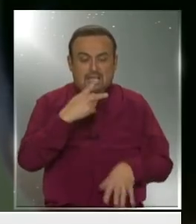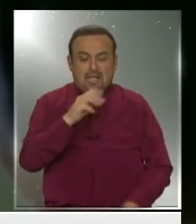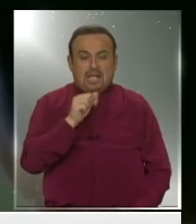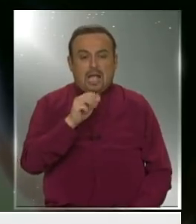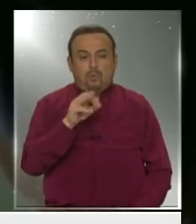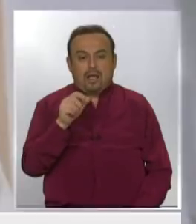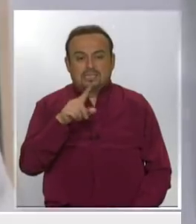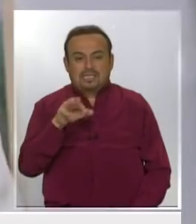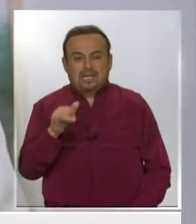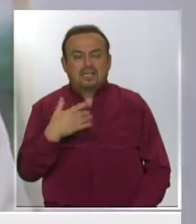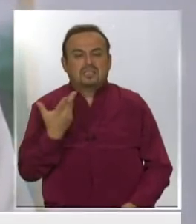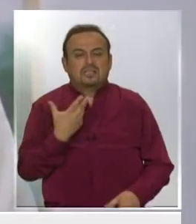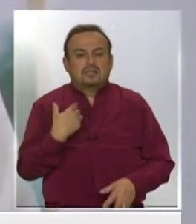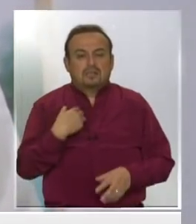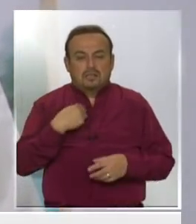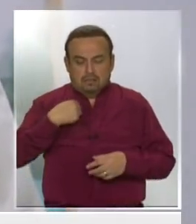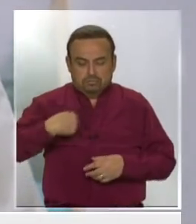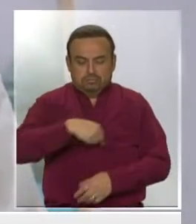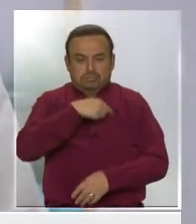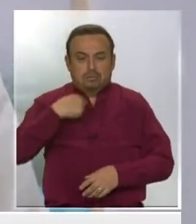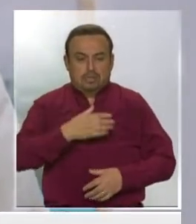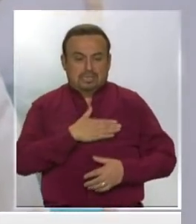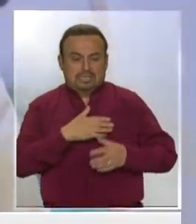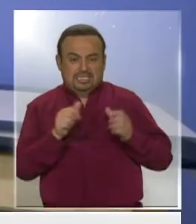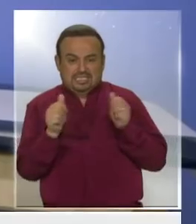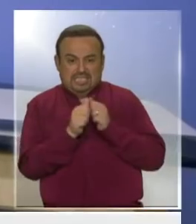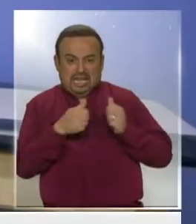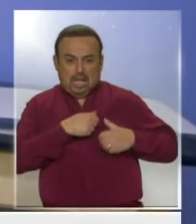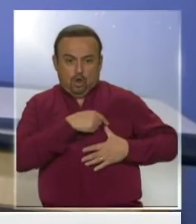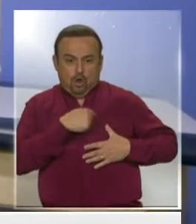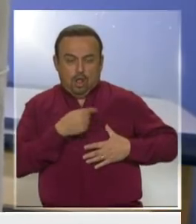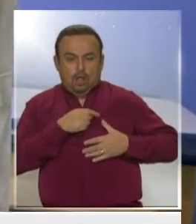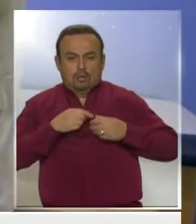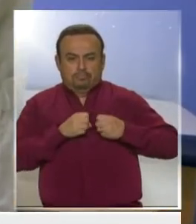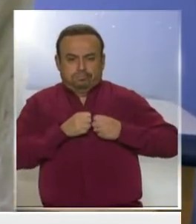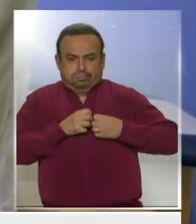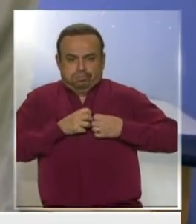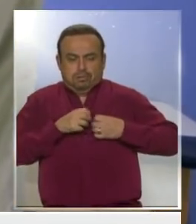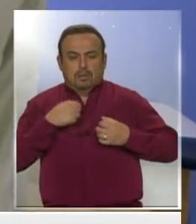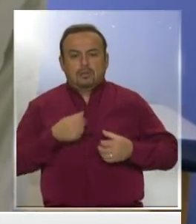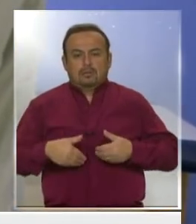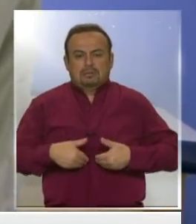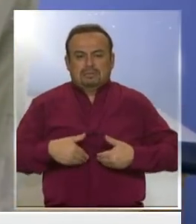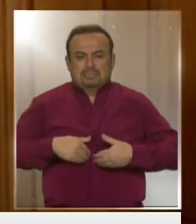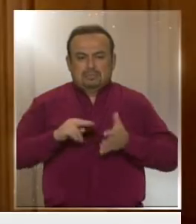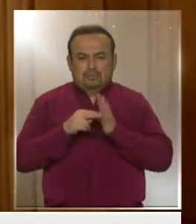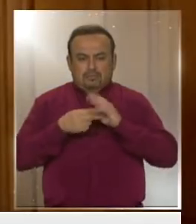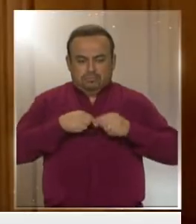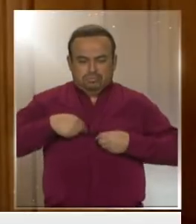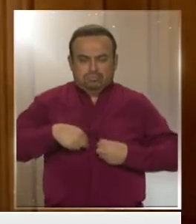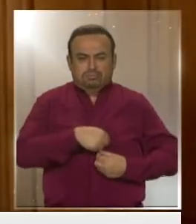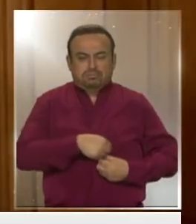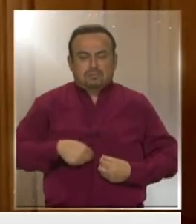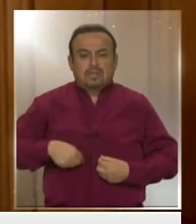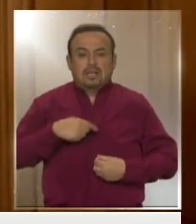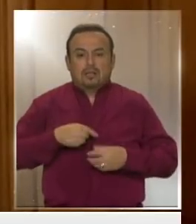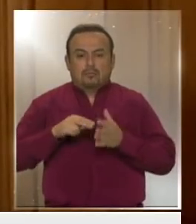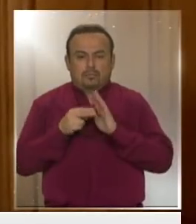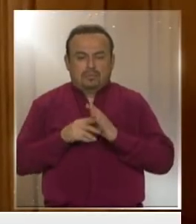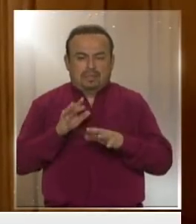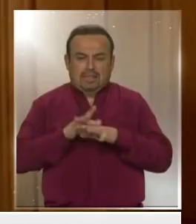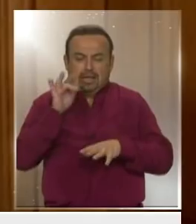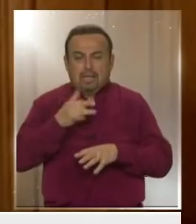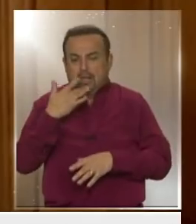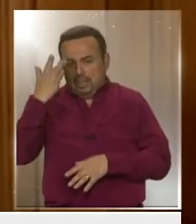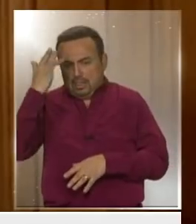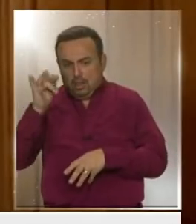por la inflamación de los vasos sanguíneos cercanos al corazón y problemas intestinales agudos. Hemos hablado con nuestros expertos. Le pedimos